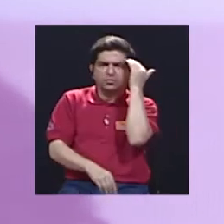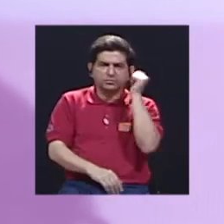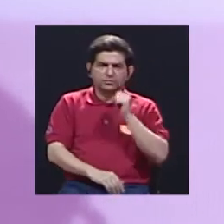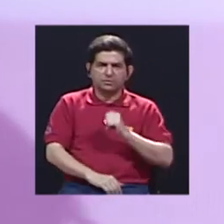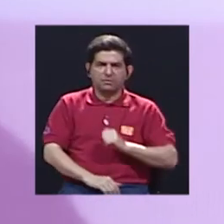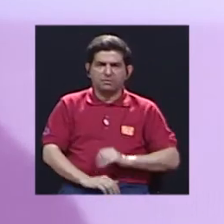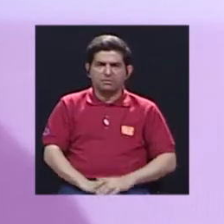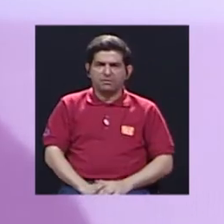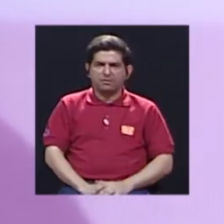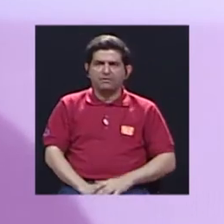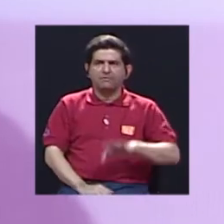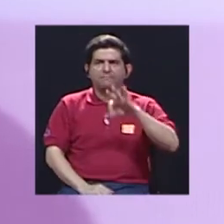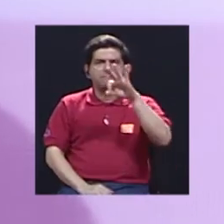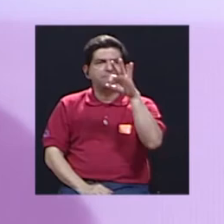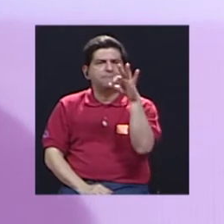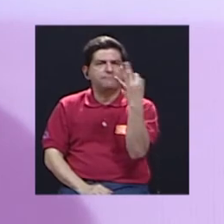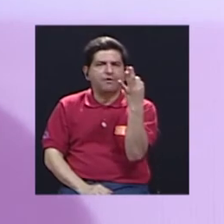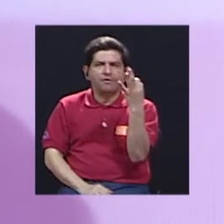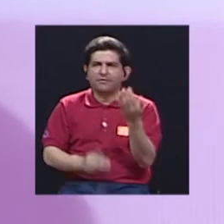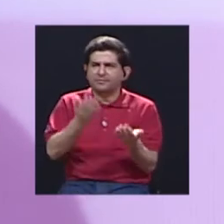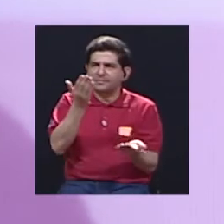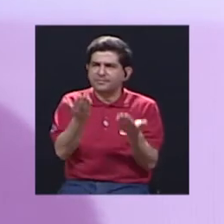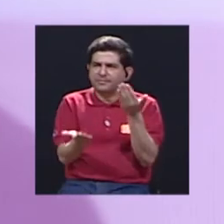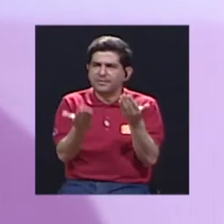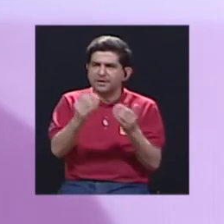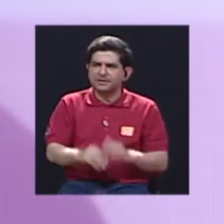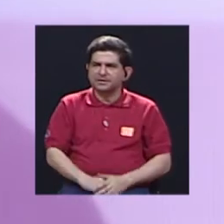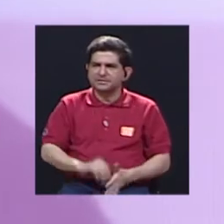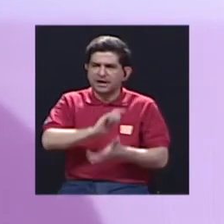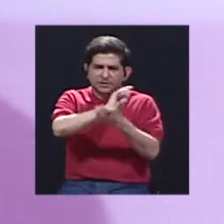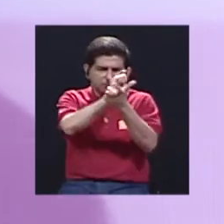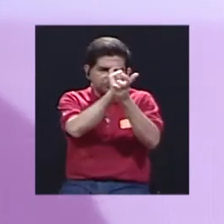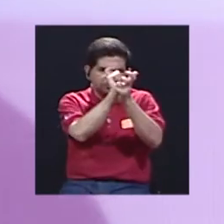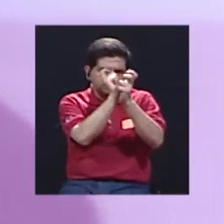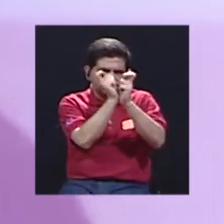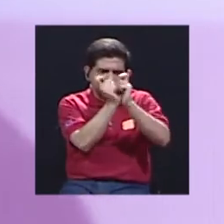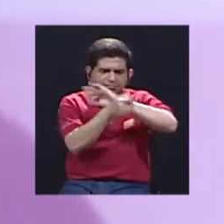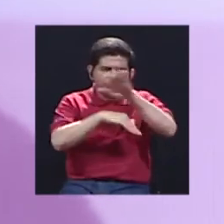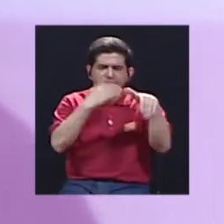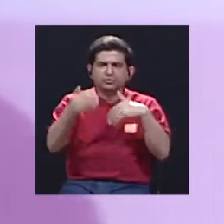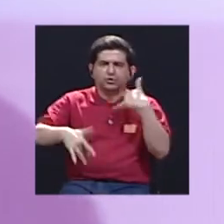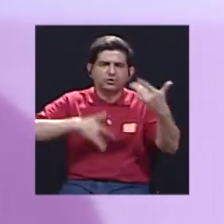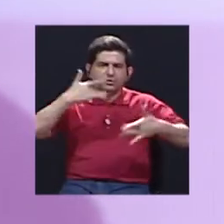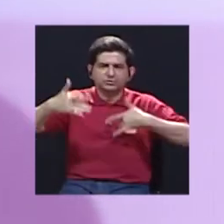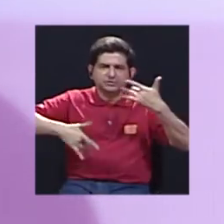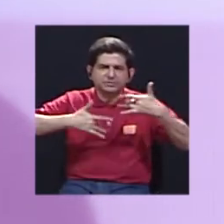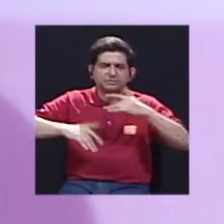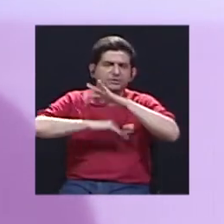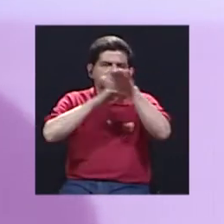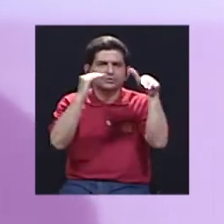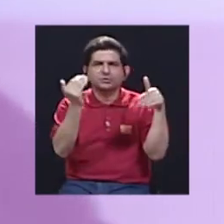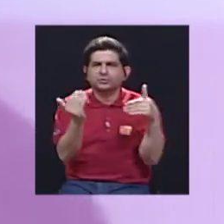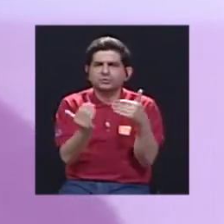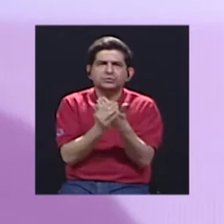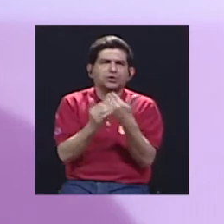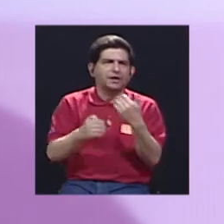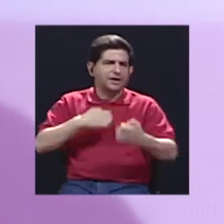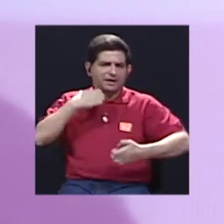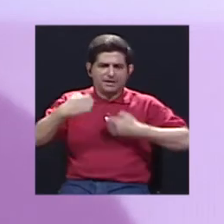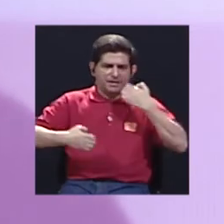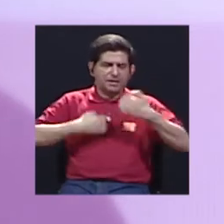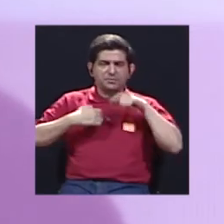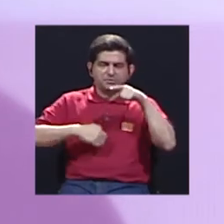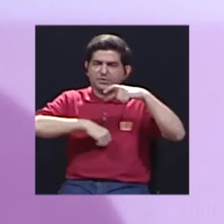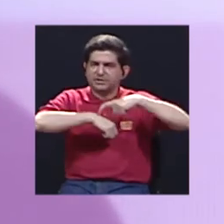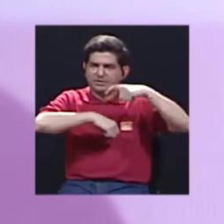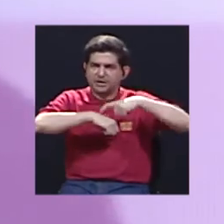Y es una manera de transmutar todos los sentimientos y todas las emociones que tú